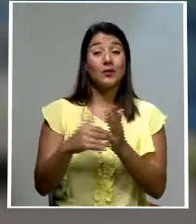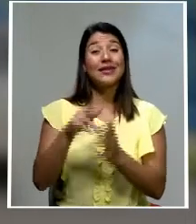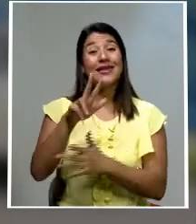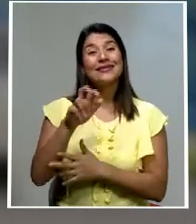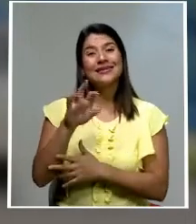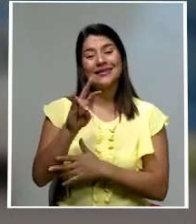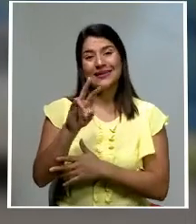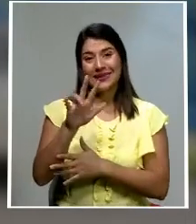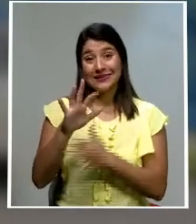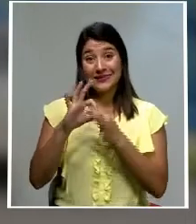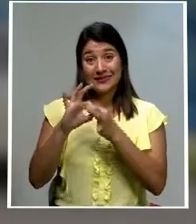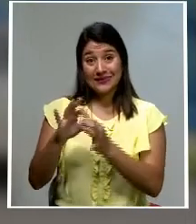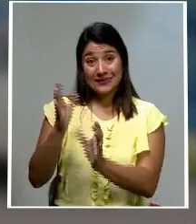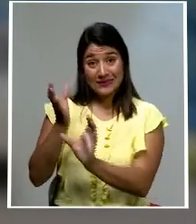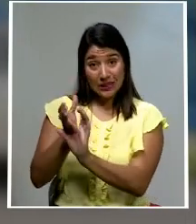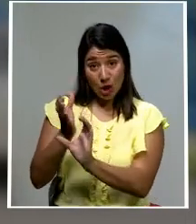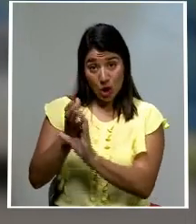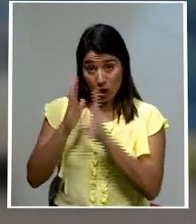14.375 en psicología y